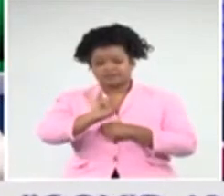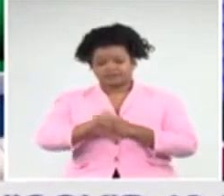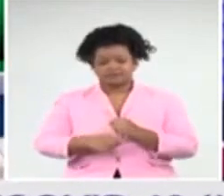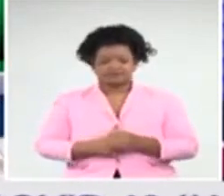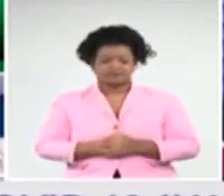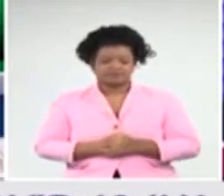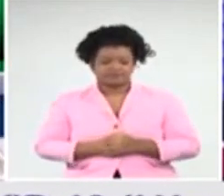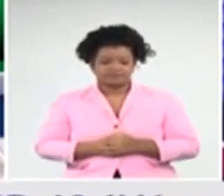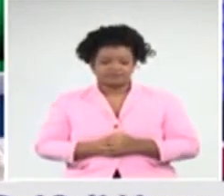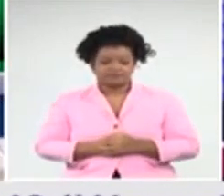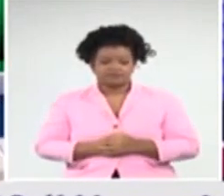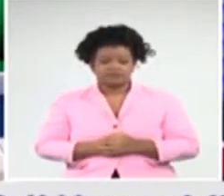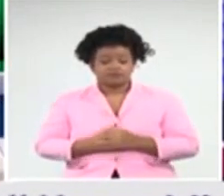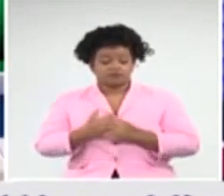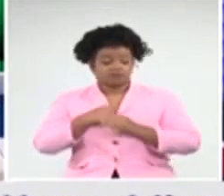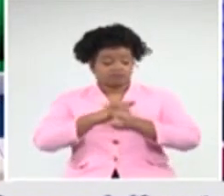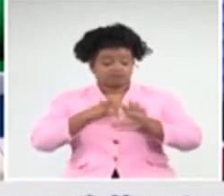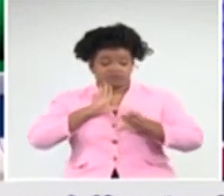dicho,